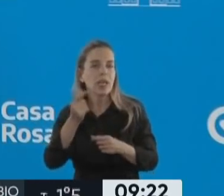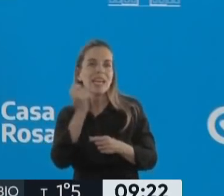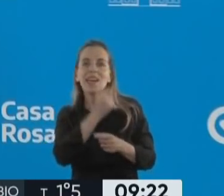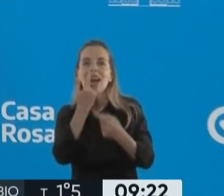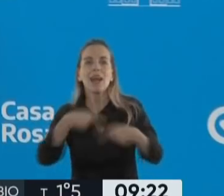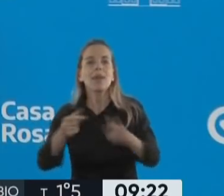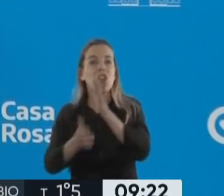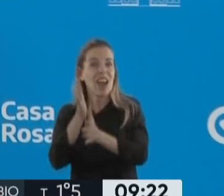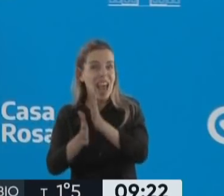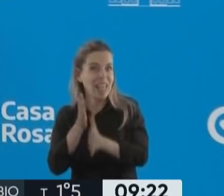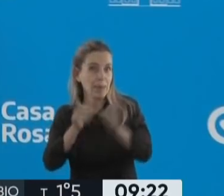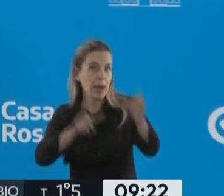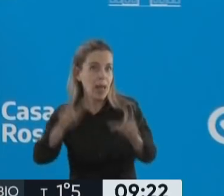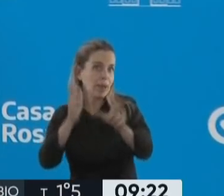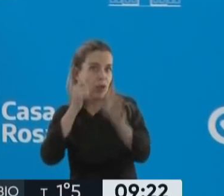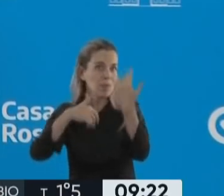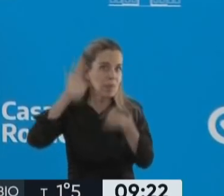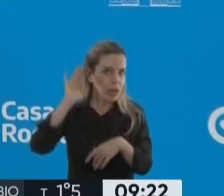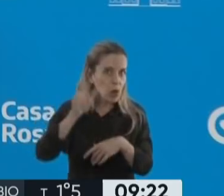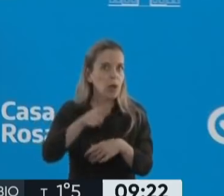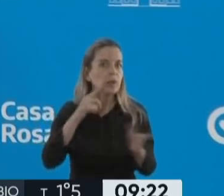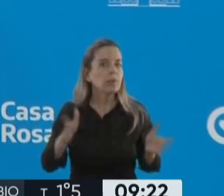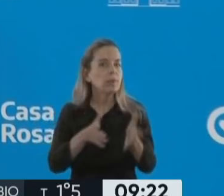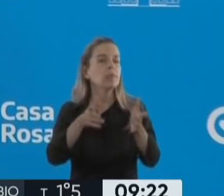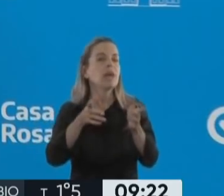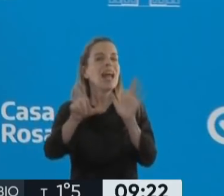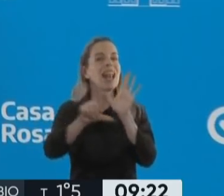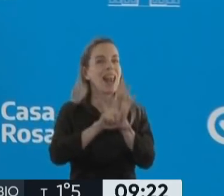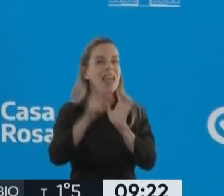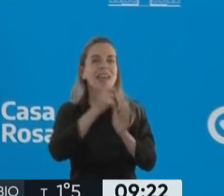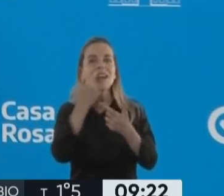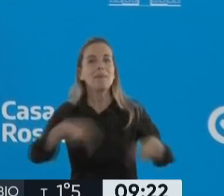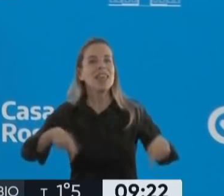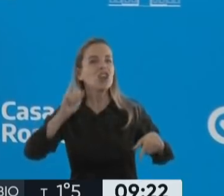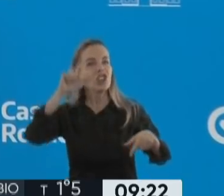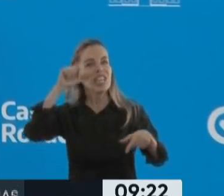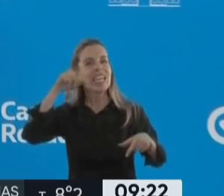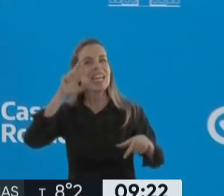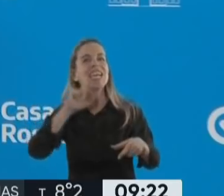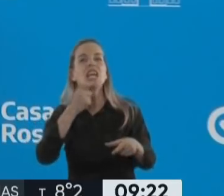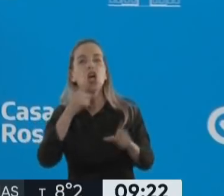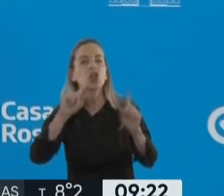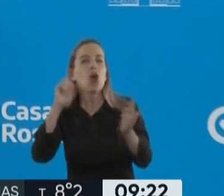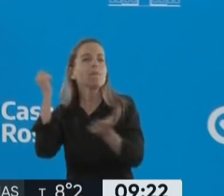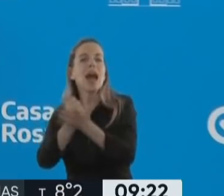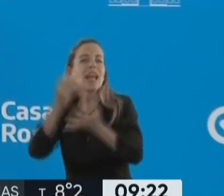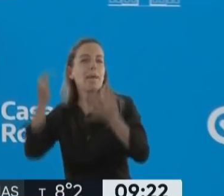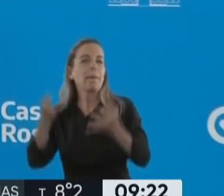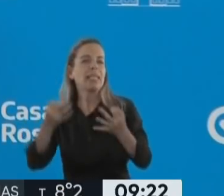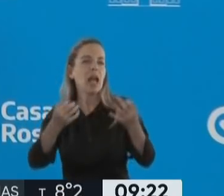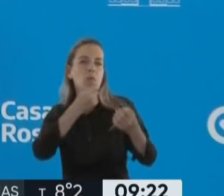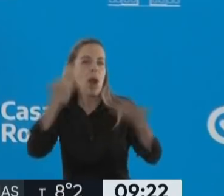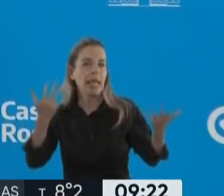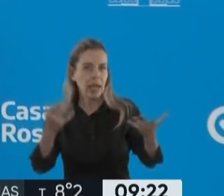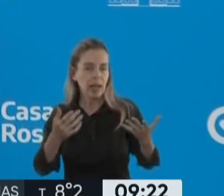mayores, impulsar y fomentar la ley de genéricos y llegar a un acuerdo de precios que permita que los medicamentos sean accesibles para